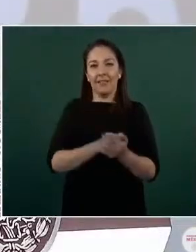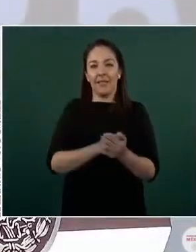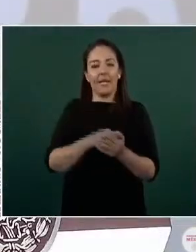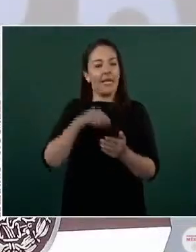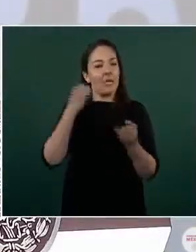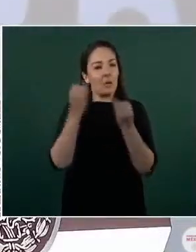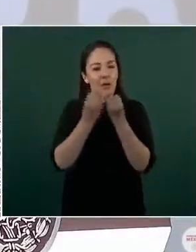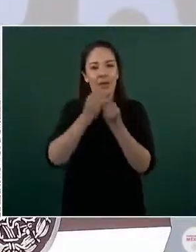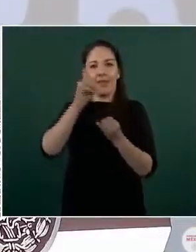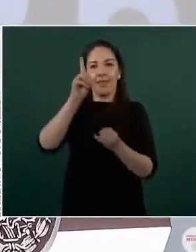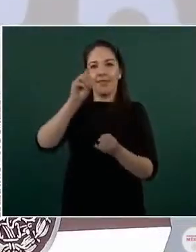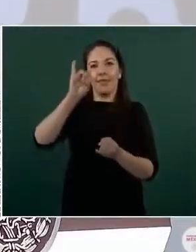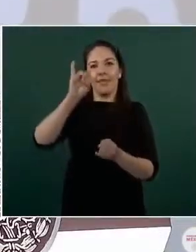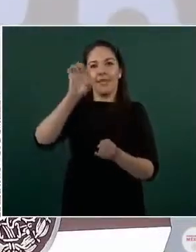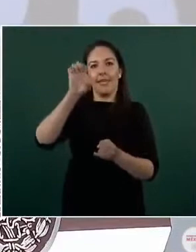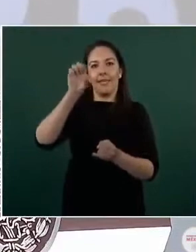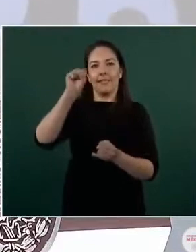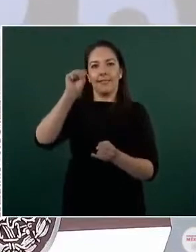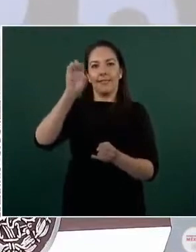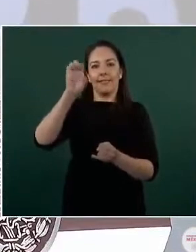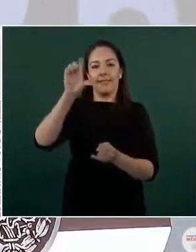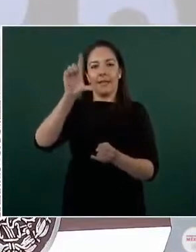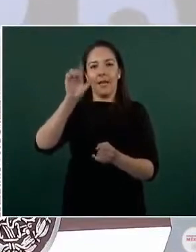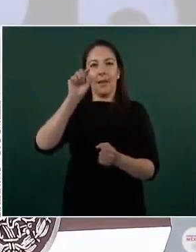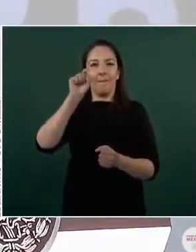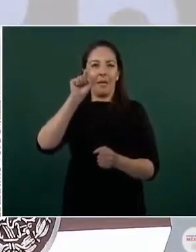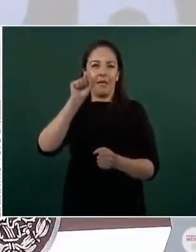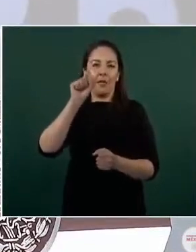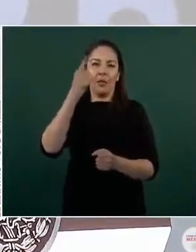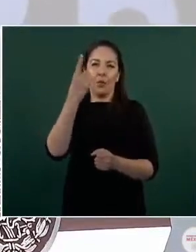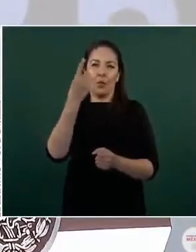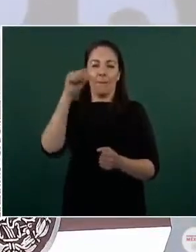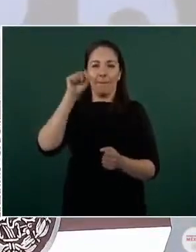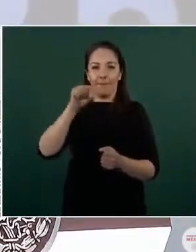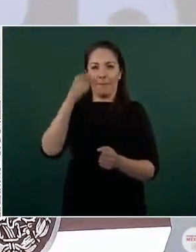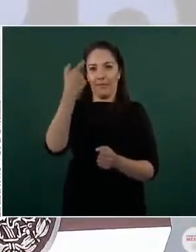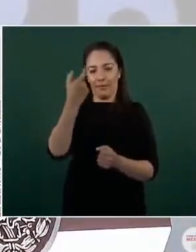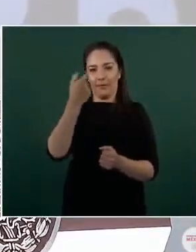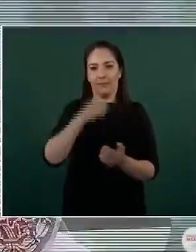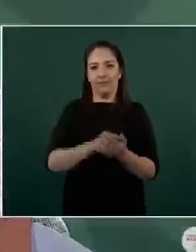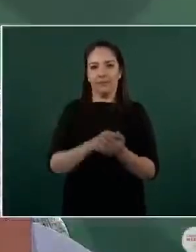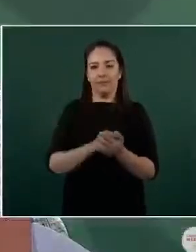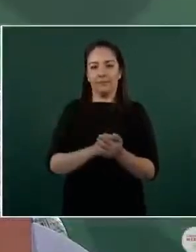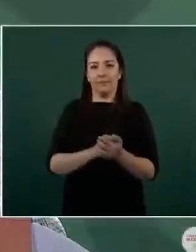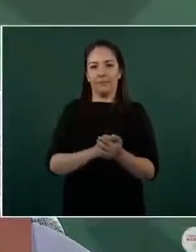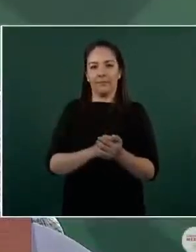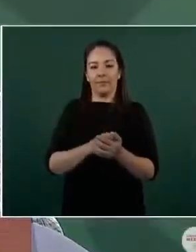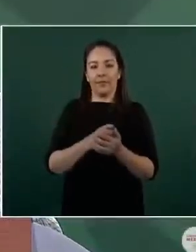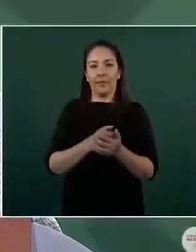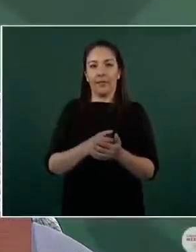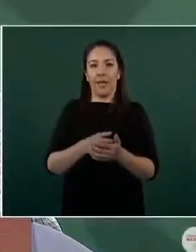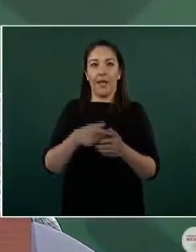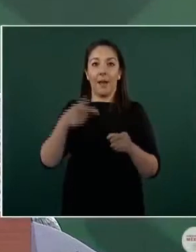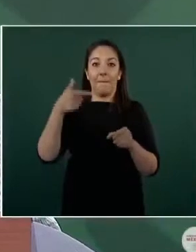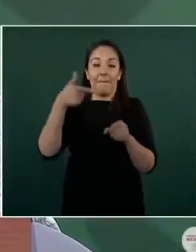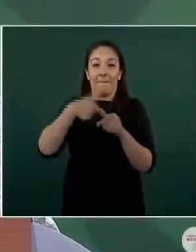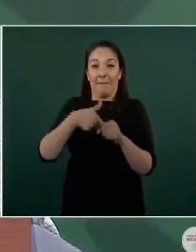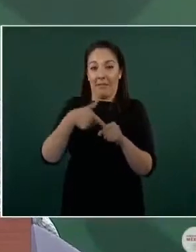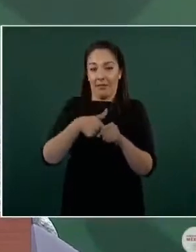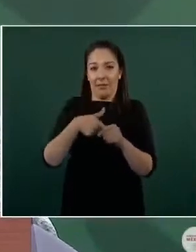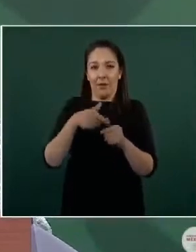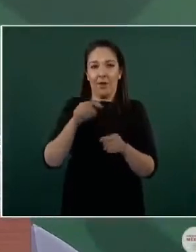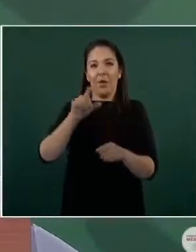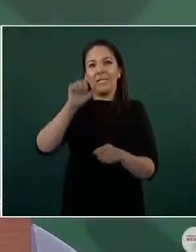diésel, un promedio nacional de 21 pesos 77 centavos por litro. El barril de petróleo,